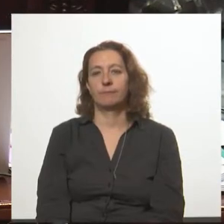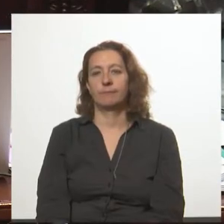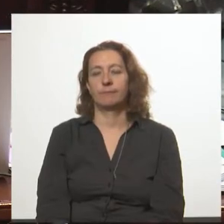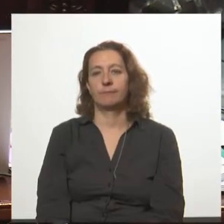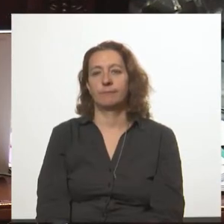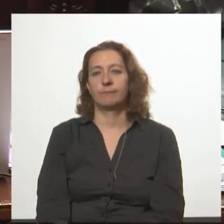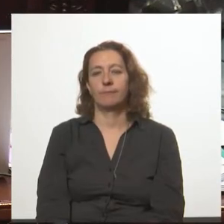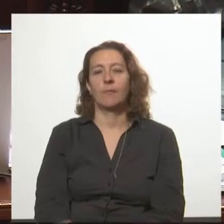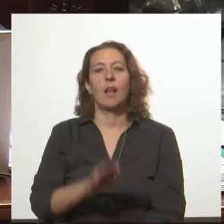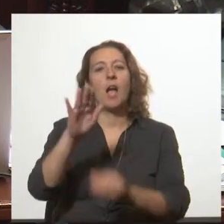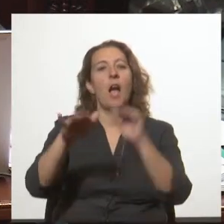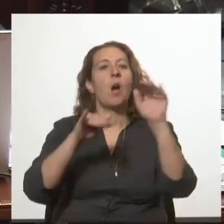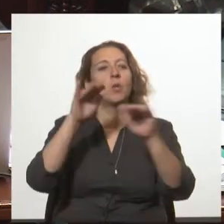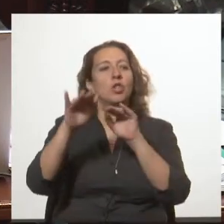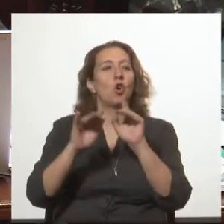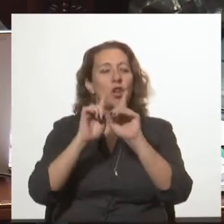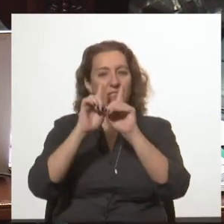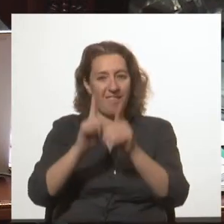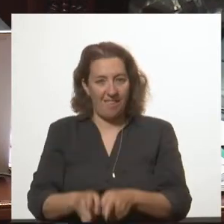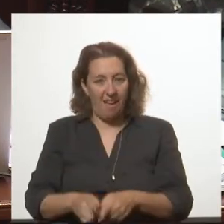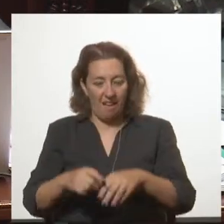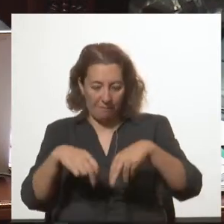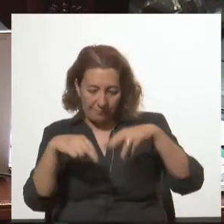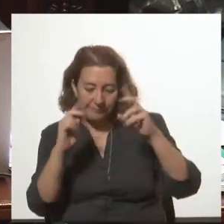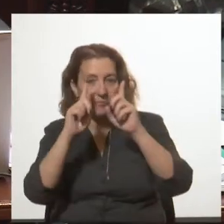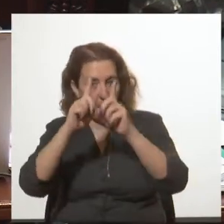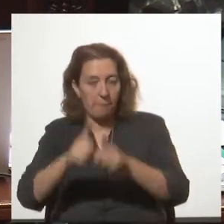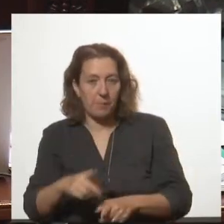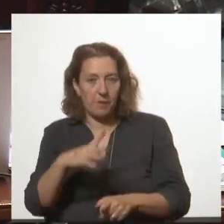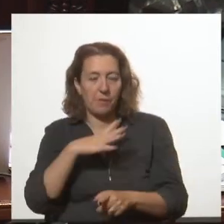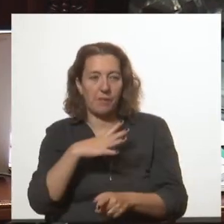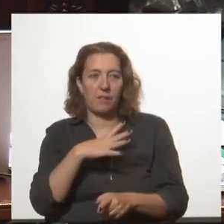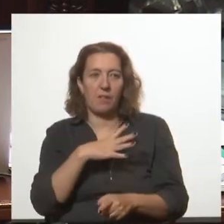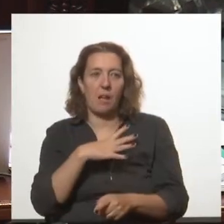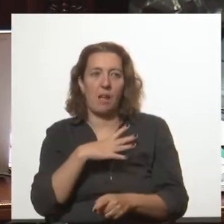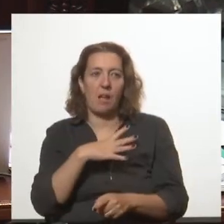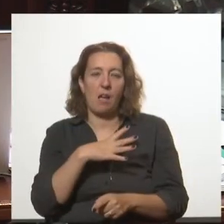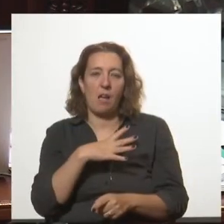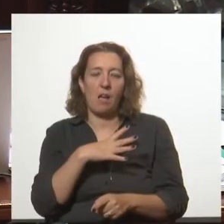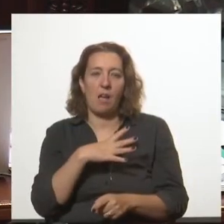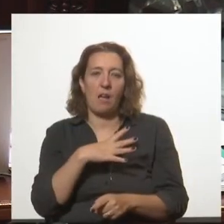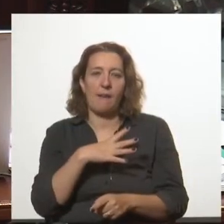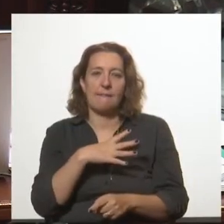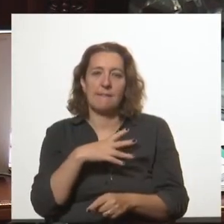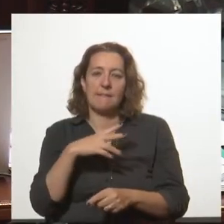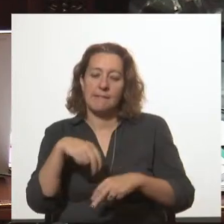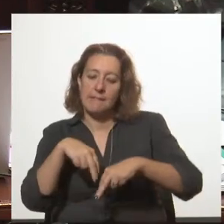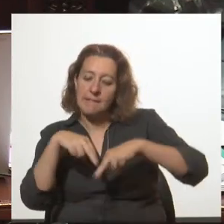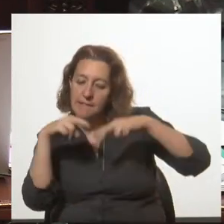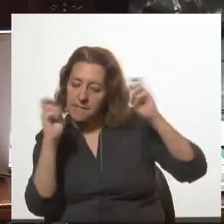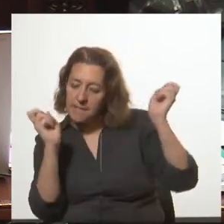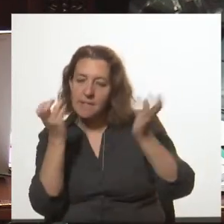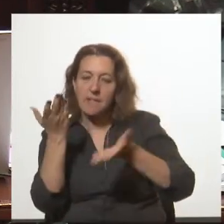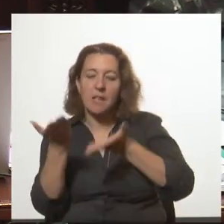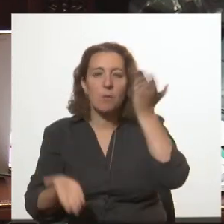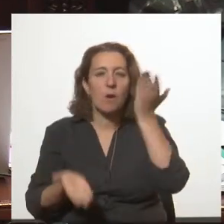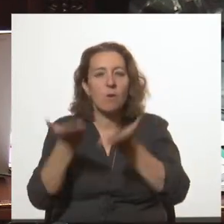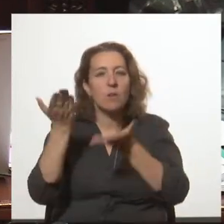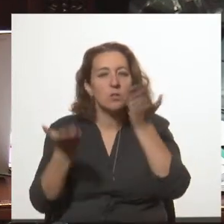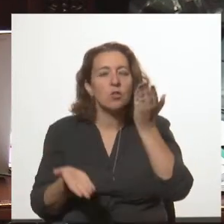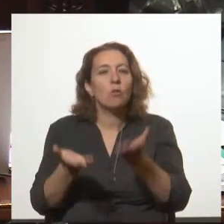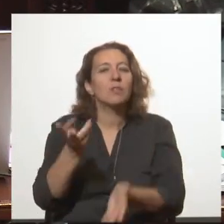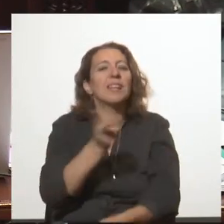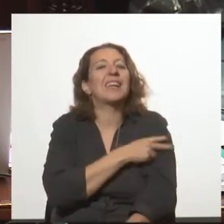la auditoría también tenía dentro de su alcance la revisión y la evaluación del gerenciamiento del